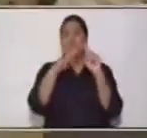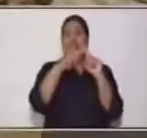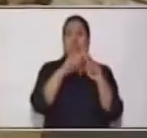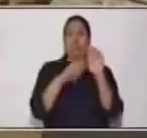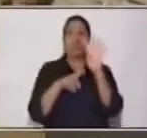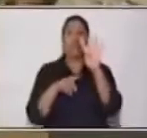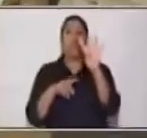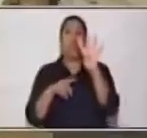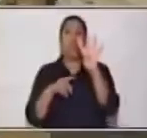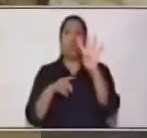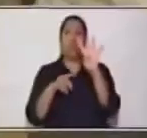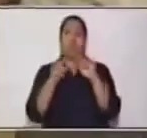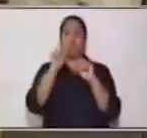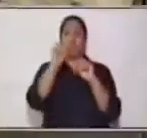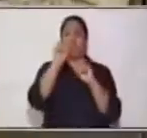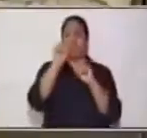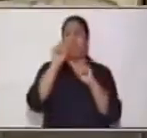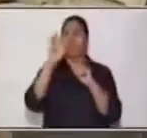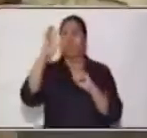4,0.